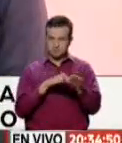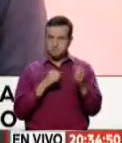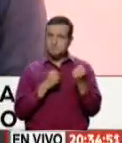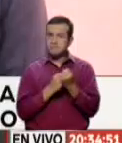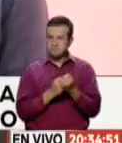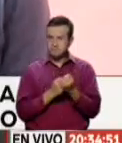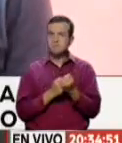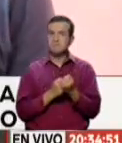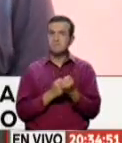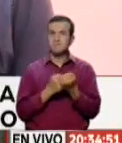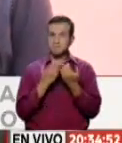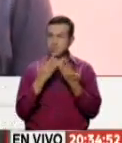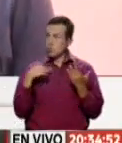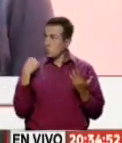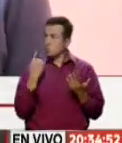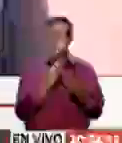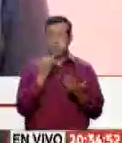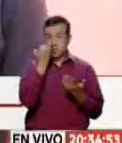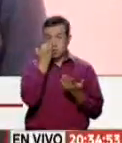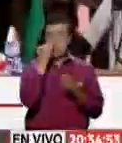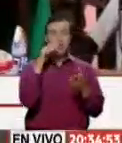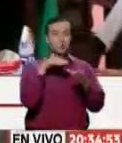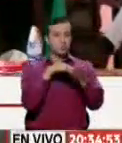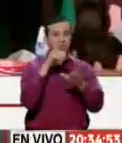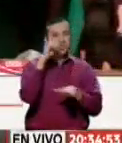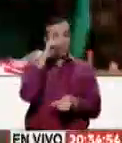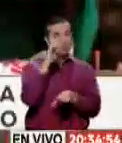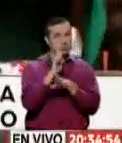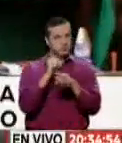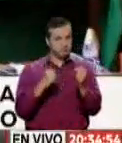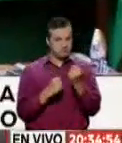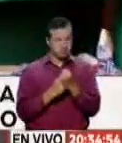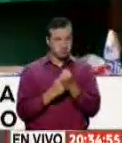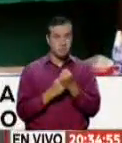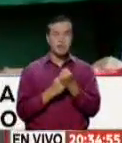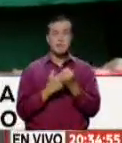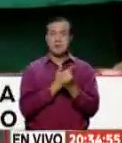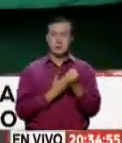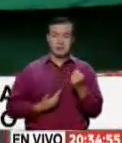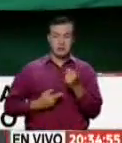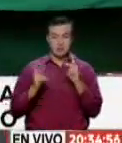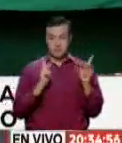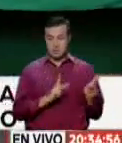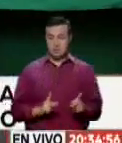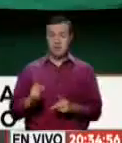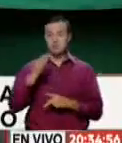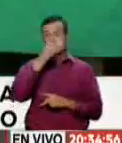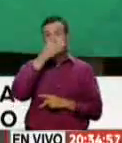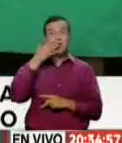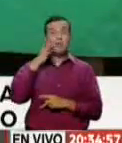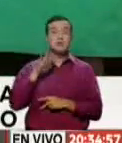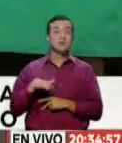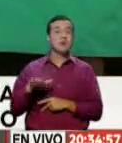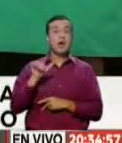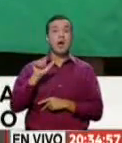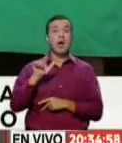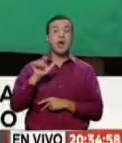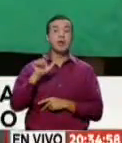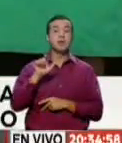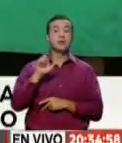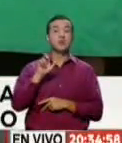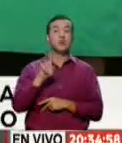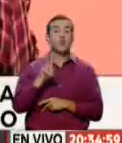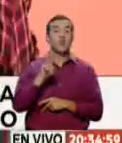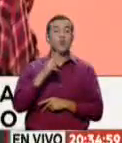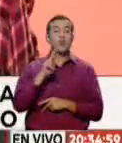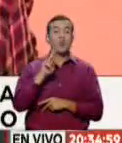Como nacionalidad ahora nosotros respaldamos al gobierno nacional. El presidente del Consejo de Planificación de la Amazonía, Alex Hurtado, destacó la importancia de